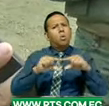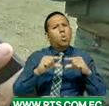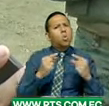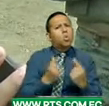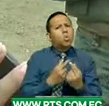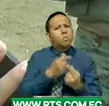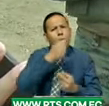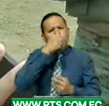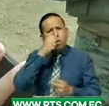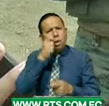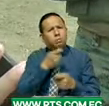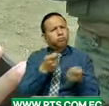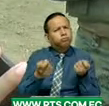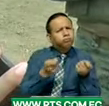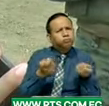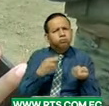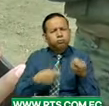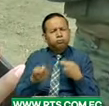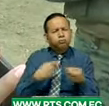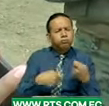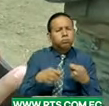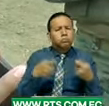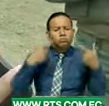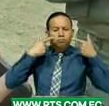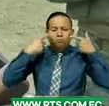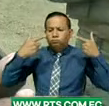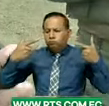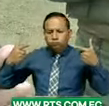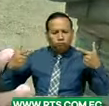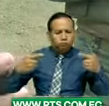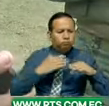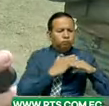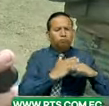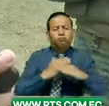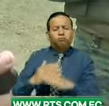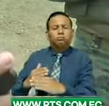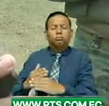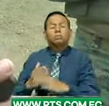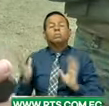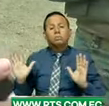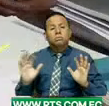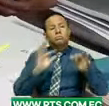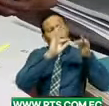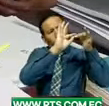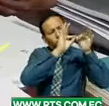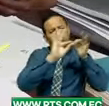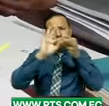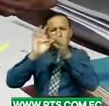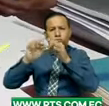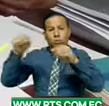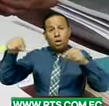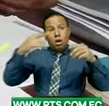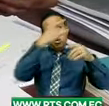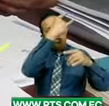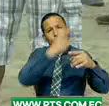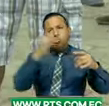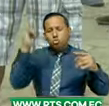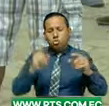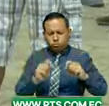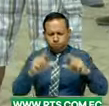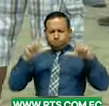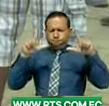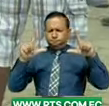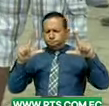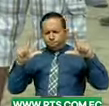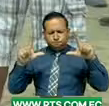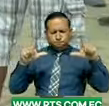control hasta lograr la colocación de radar y después su funcionamiento. Expertos en derecho aeronáutico y consultores